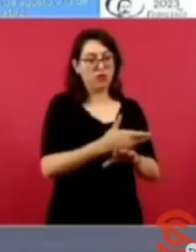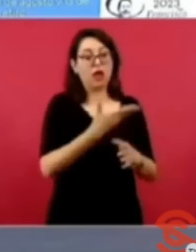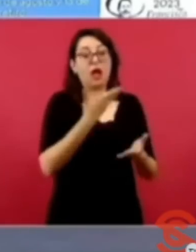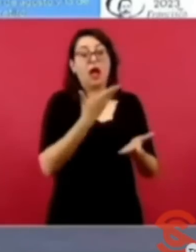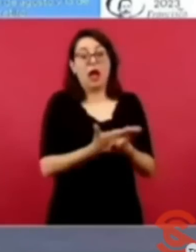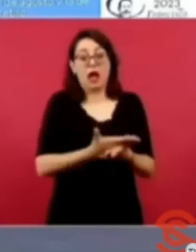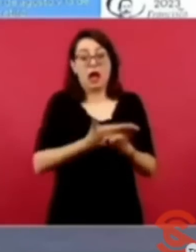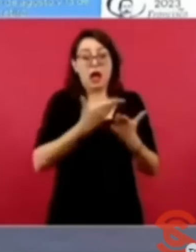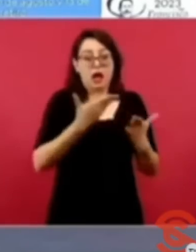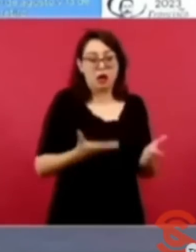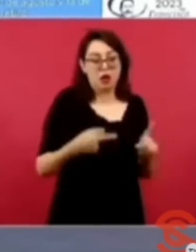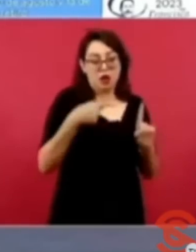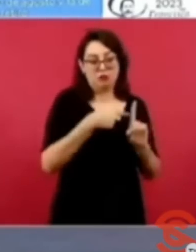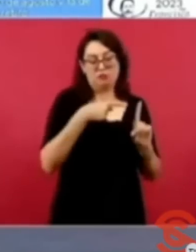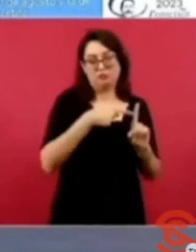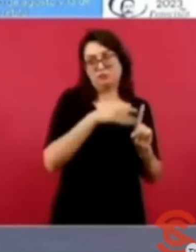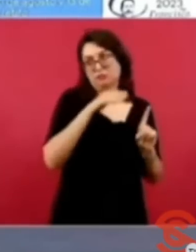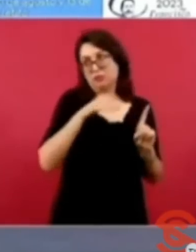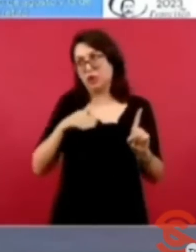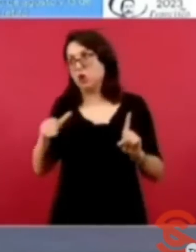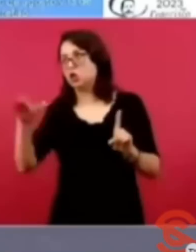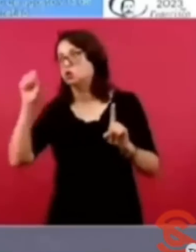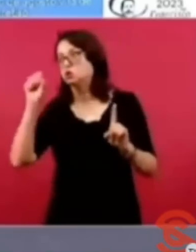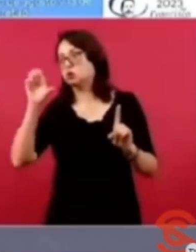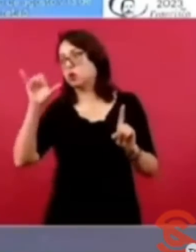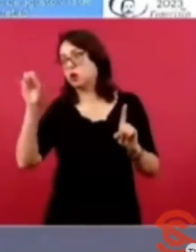a una revisión.